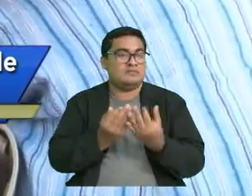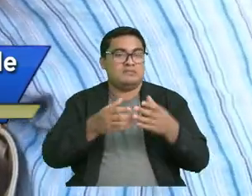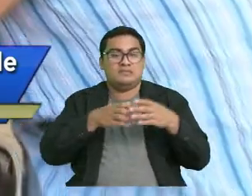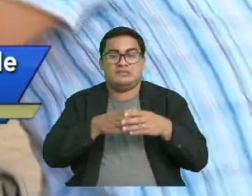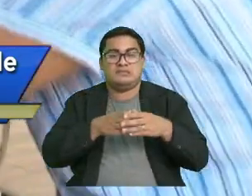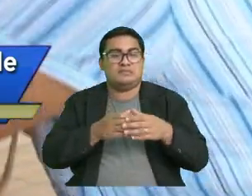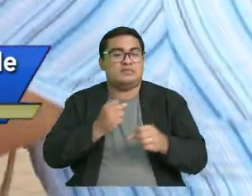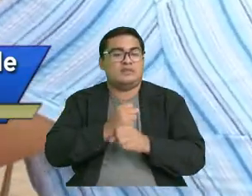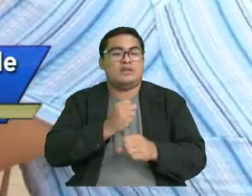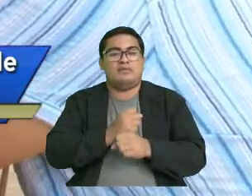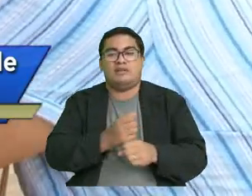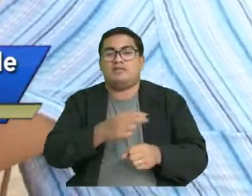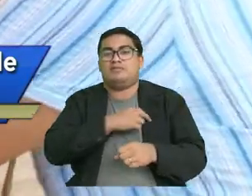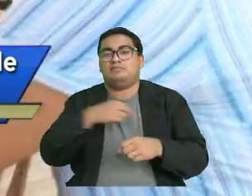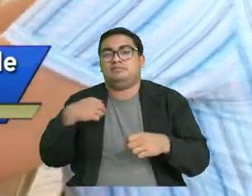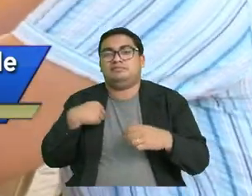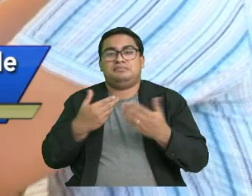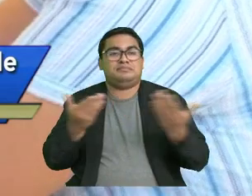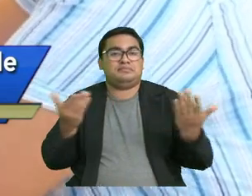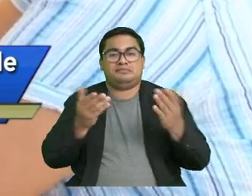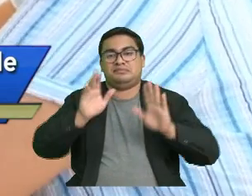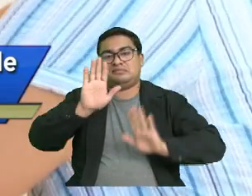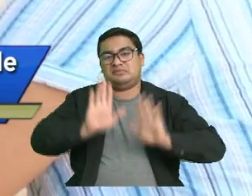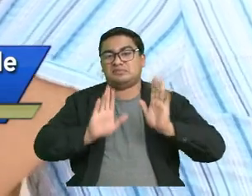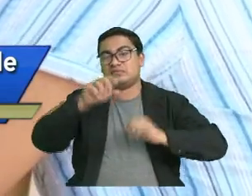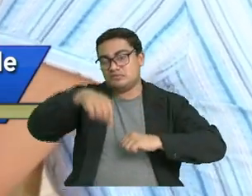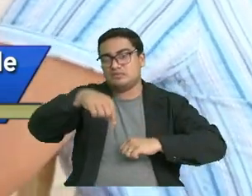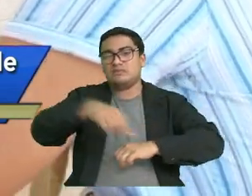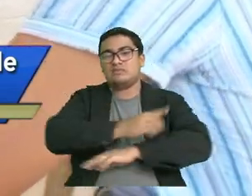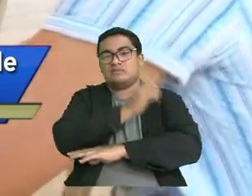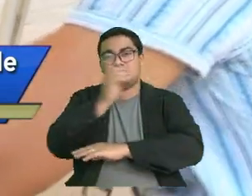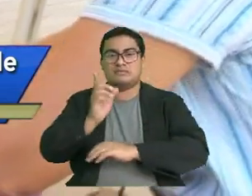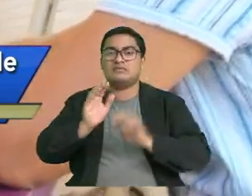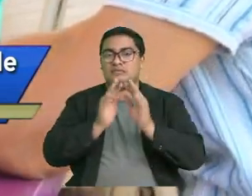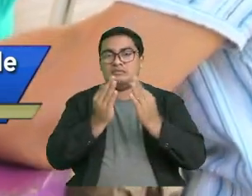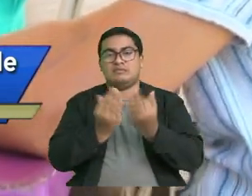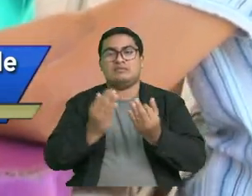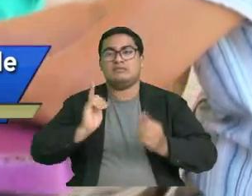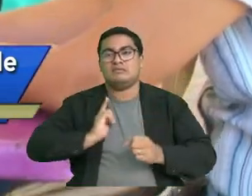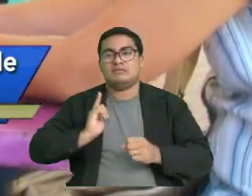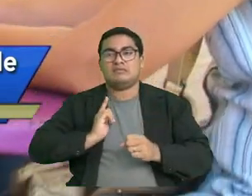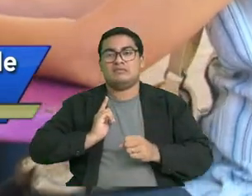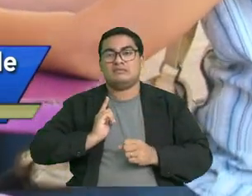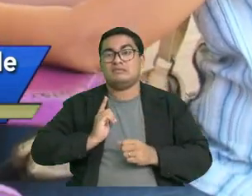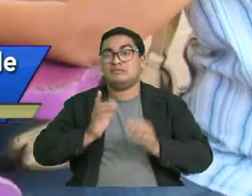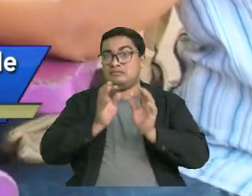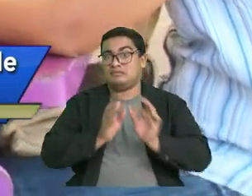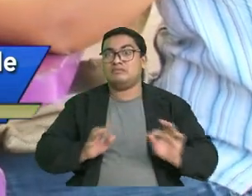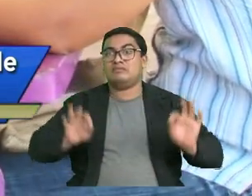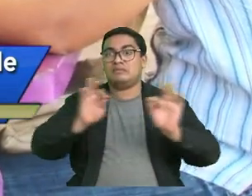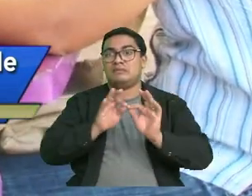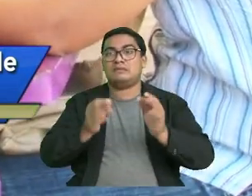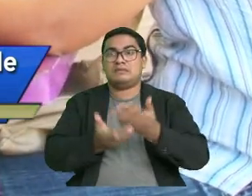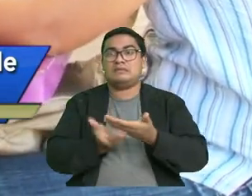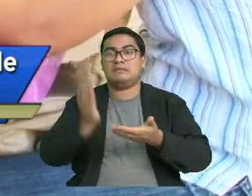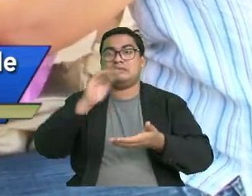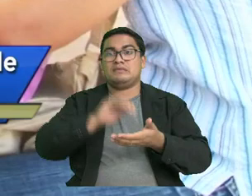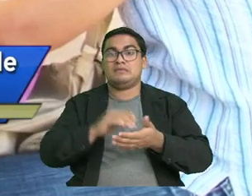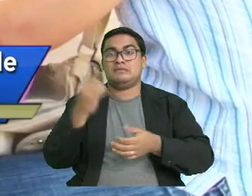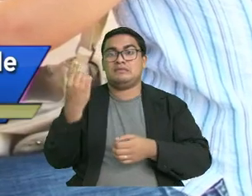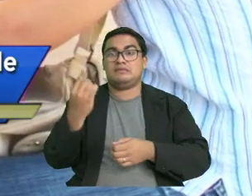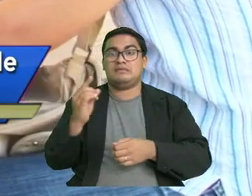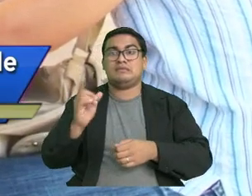el rol, no, claro, el rol protagónico que hoy la familia tiene. Entonces, ¿cómo no va a ser una gran restitución de derechos tener